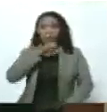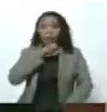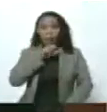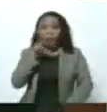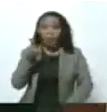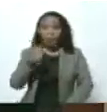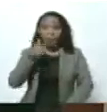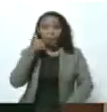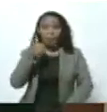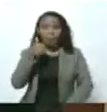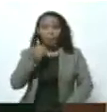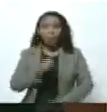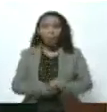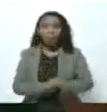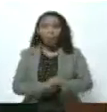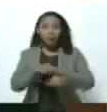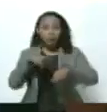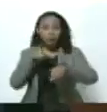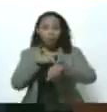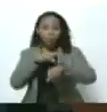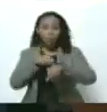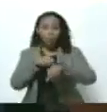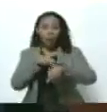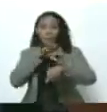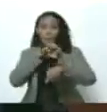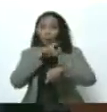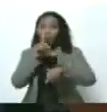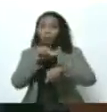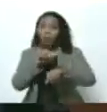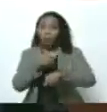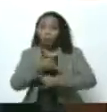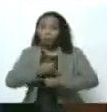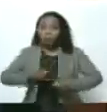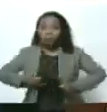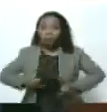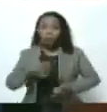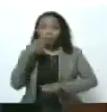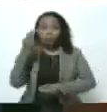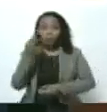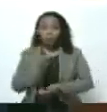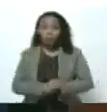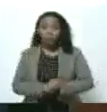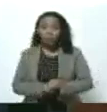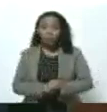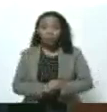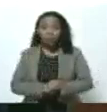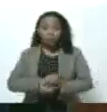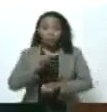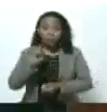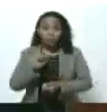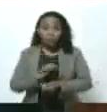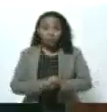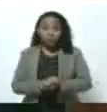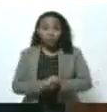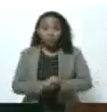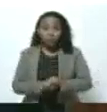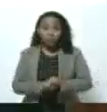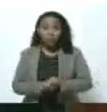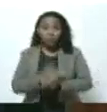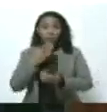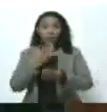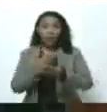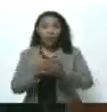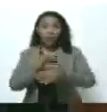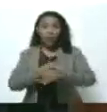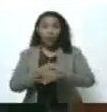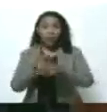muy bueno. Y esta es hora donde al perro le da hambre también. ¿Verdad? Gracias a la doctora Lisaura por darme